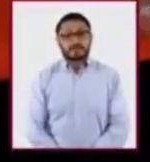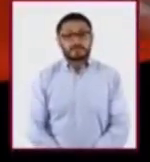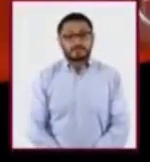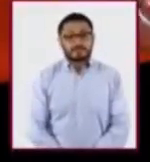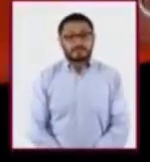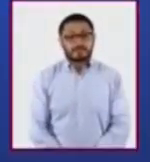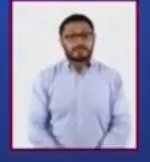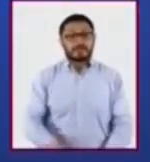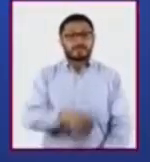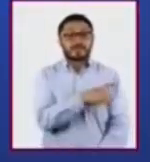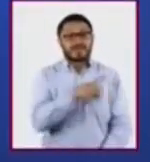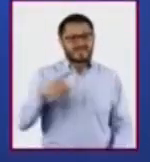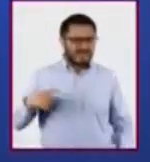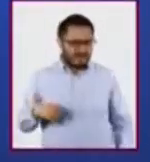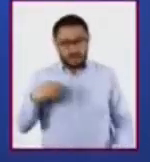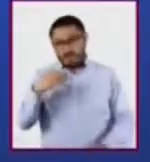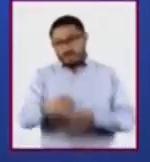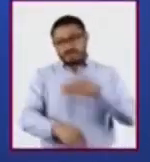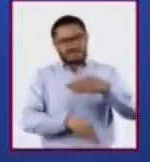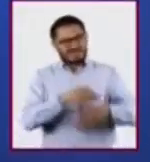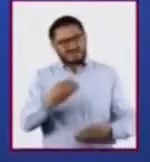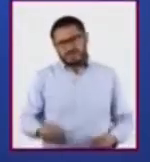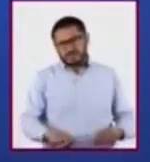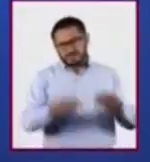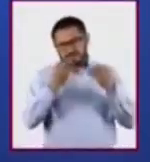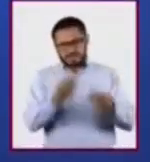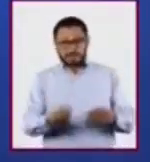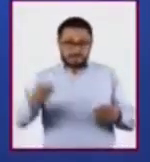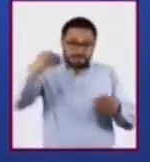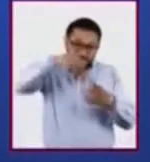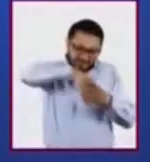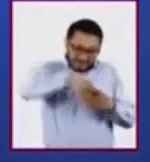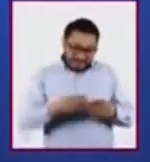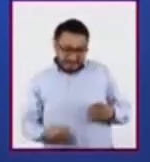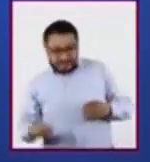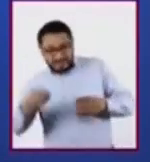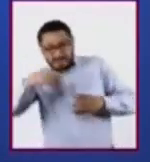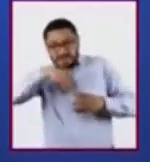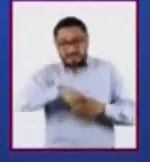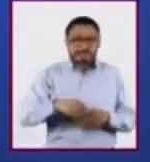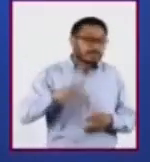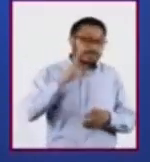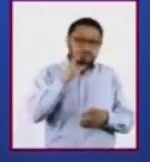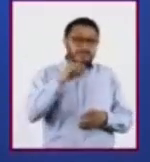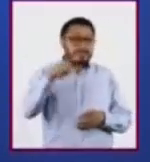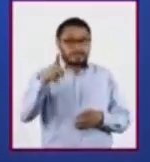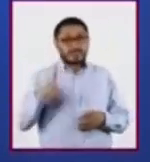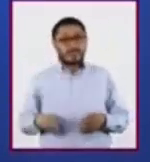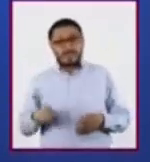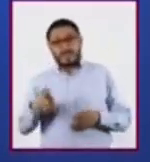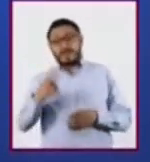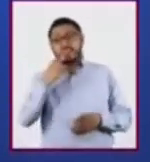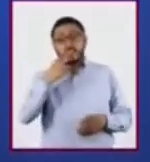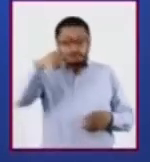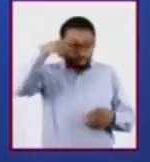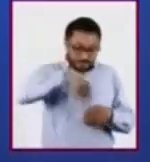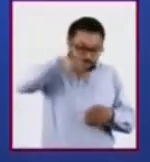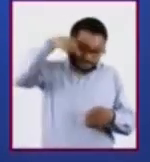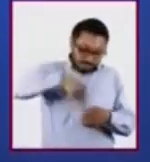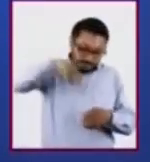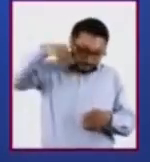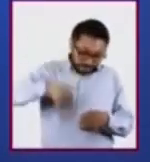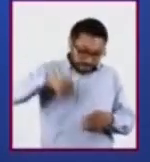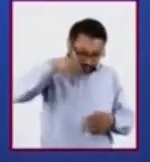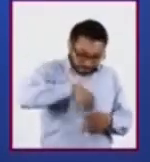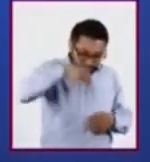Tenemos que introducir lo más que se pueda. Cuando ya no puedas meter, puedes meter las tijeras para que vayas empujando el papel y se